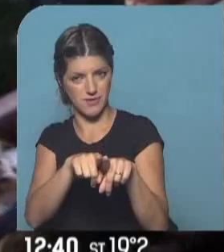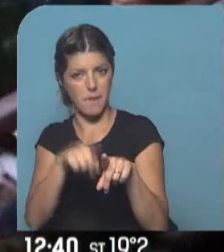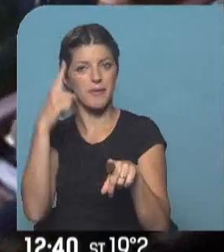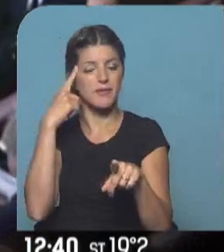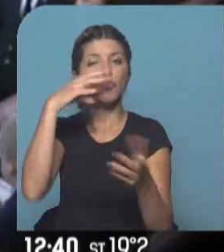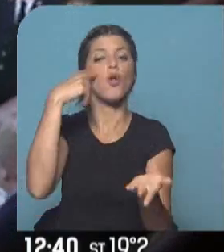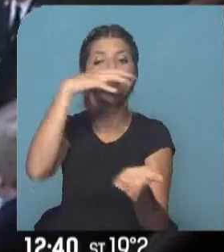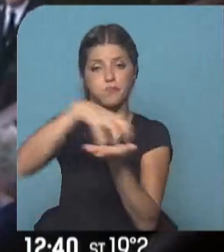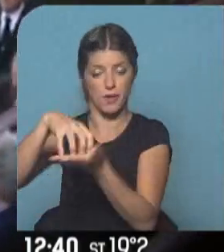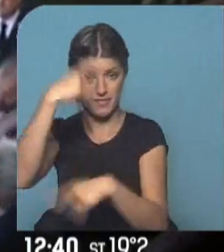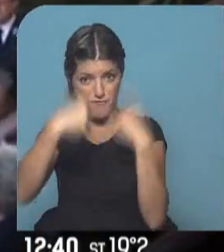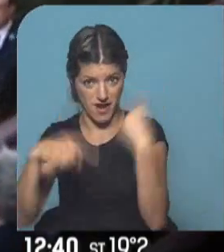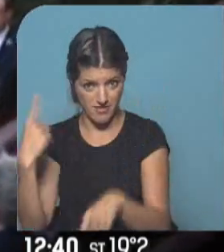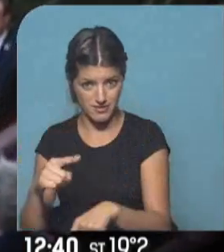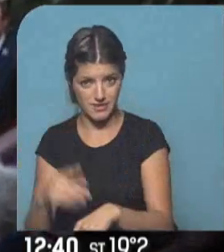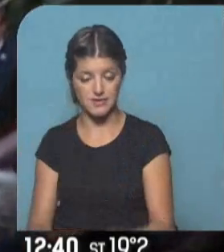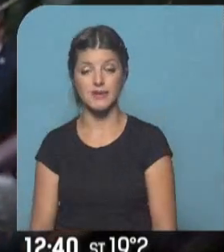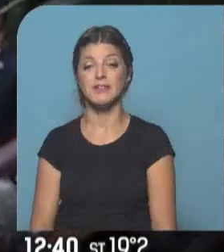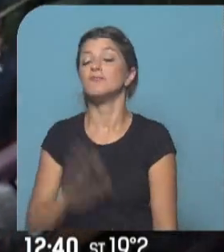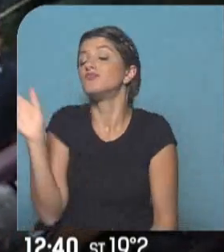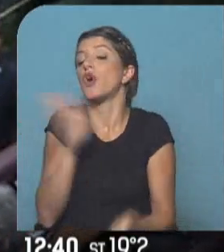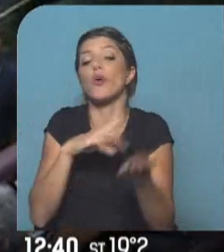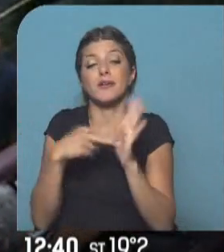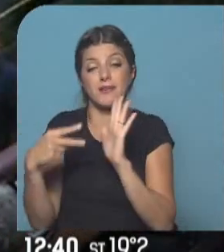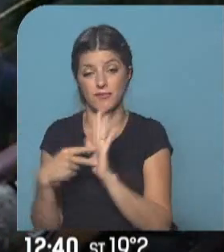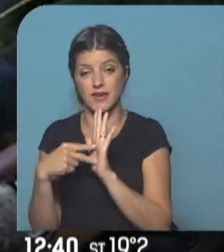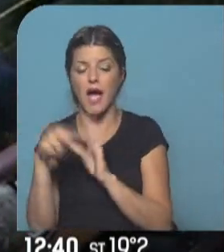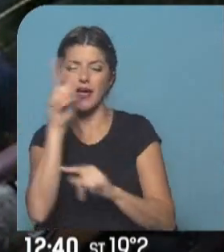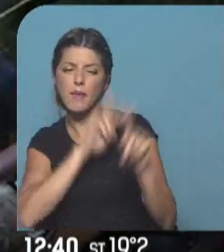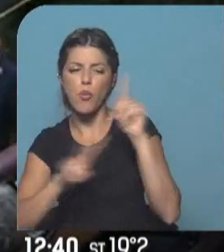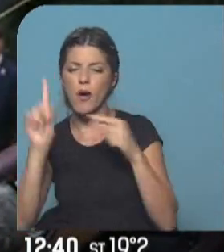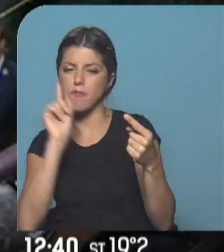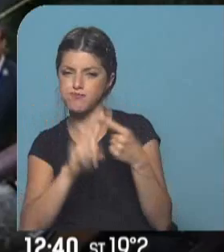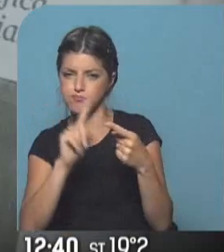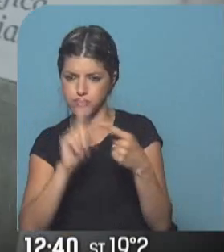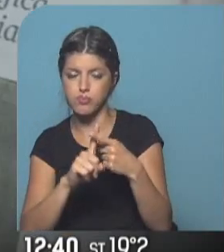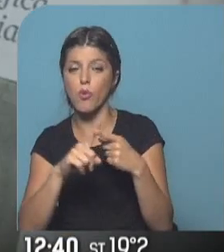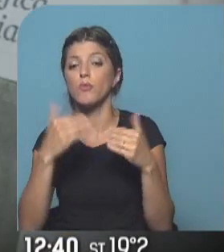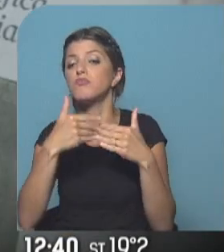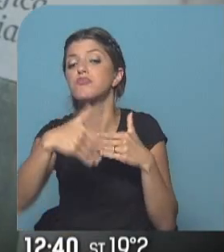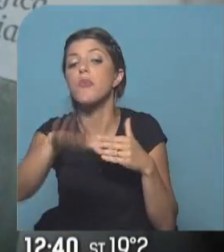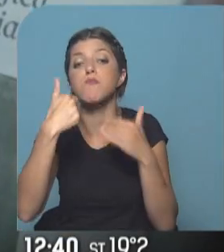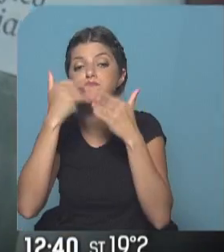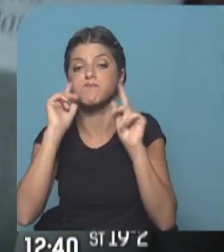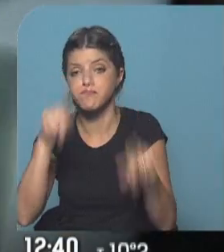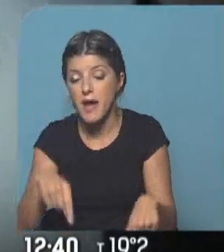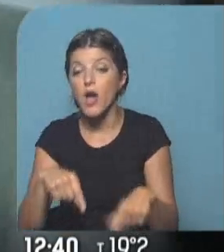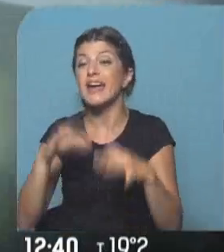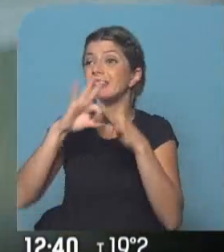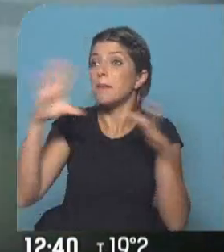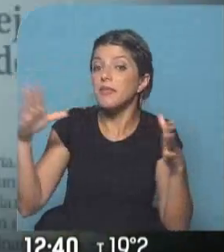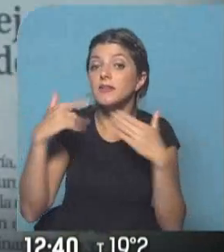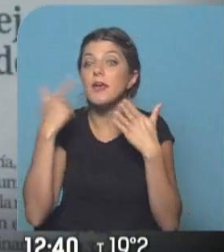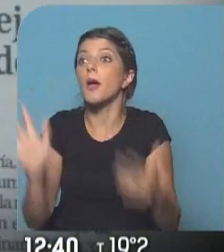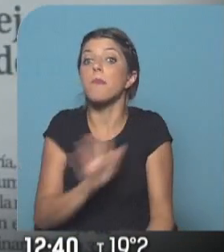organismos existentes, todo lo cual implica un intento de acercamiento con final abierto, una independencia que se mantiene